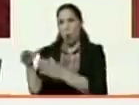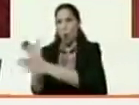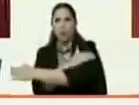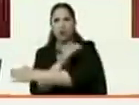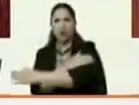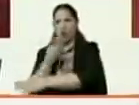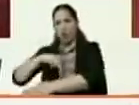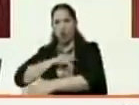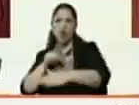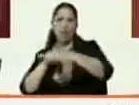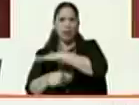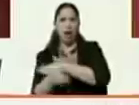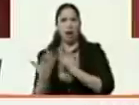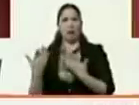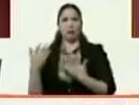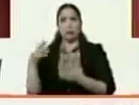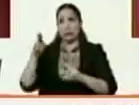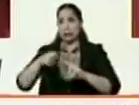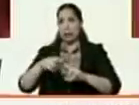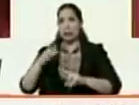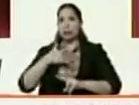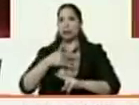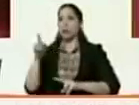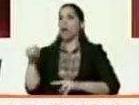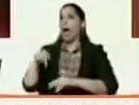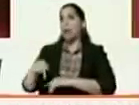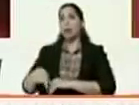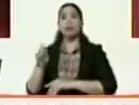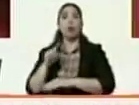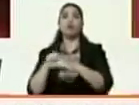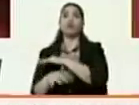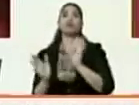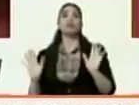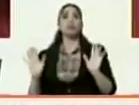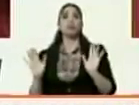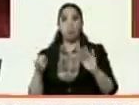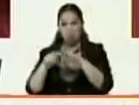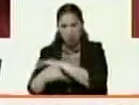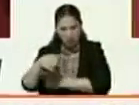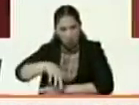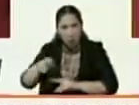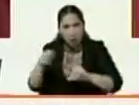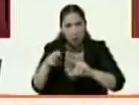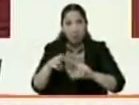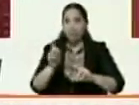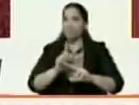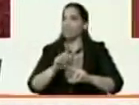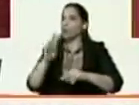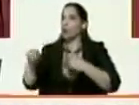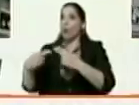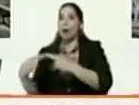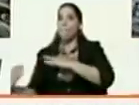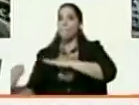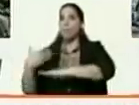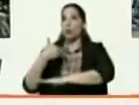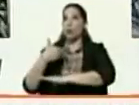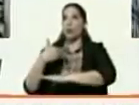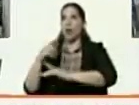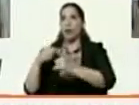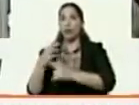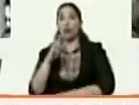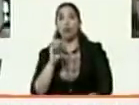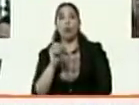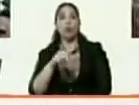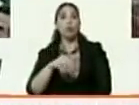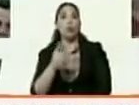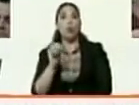entrar, Táchira se engrinchó y dijo, por aquí no pasan. ¿Pasaron? No pasaron. Y Rondón no salió a pelear